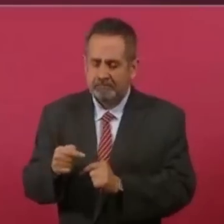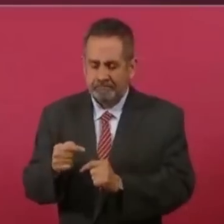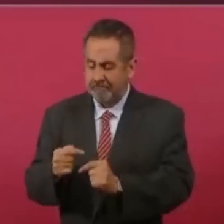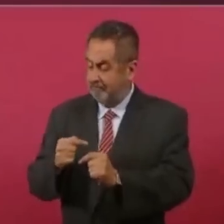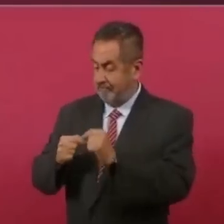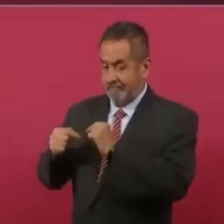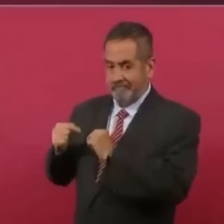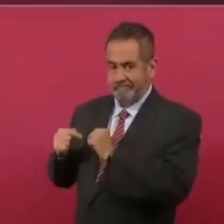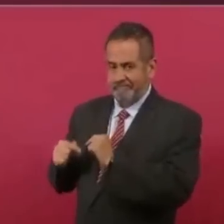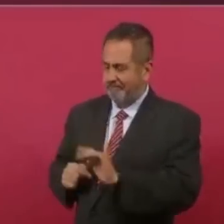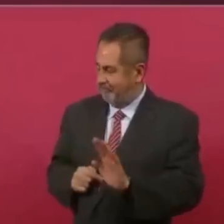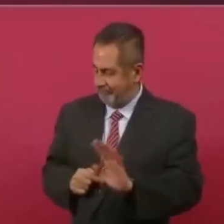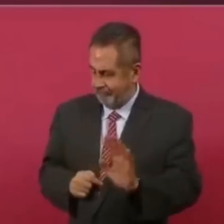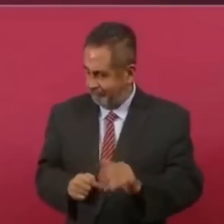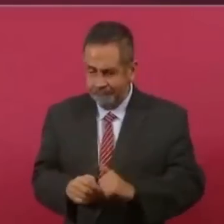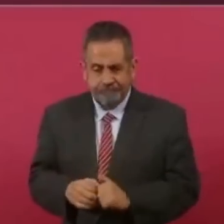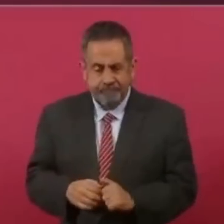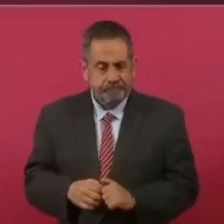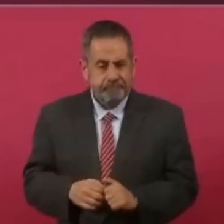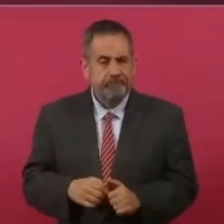en el combate a la corrupción.